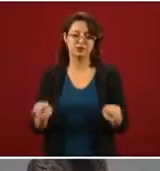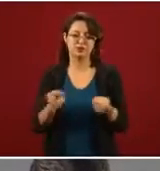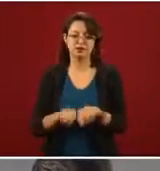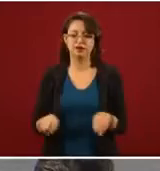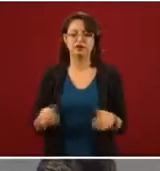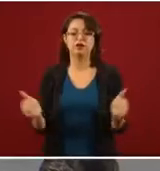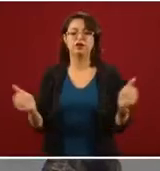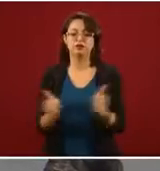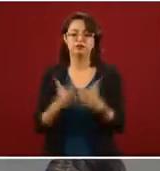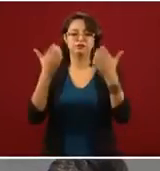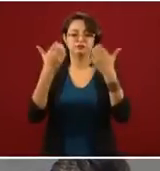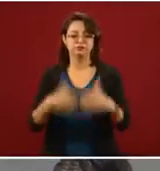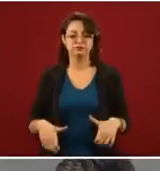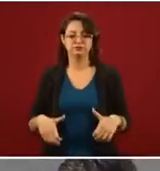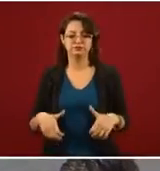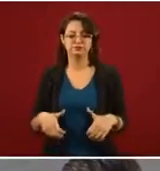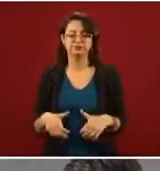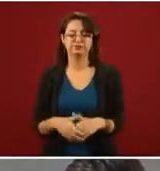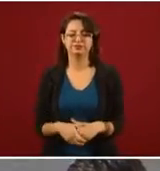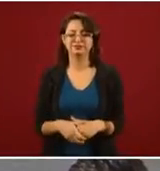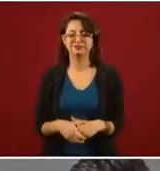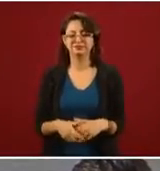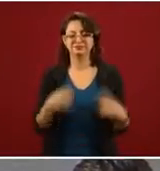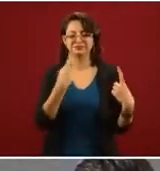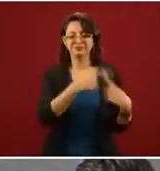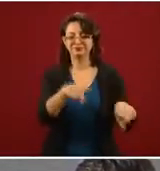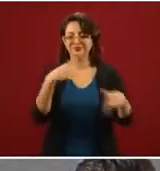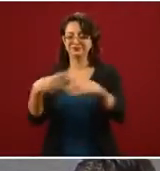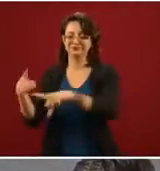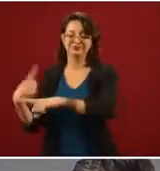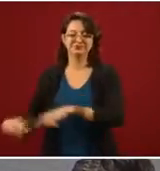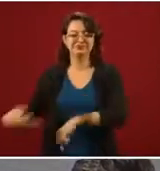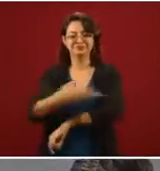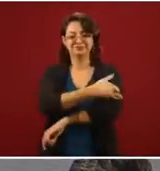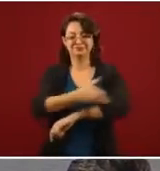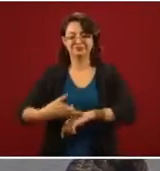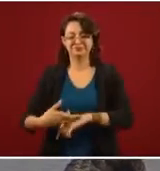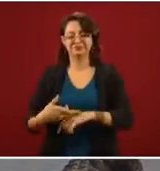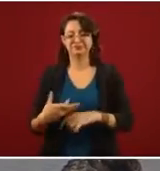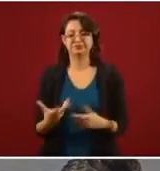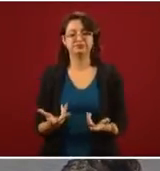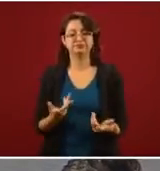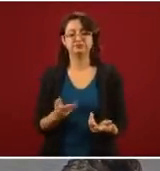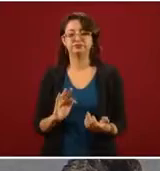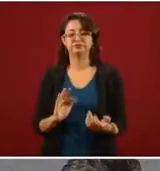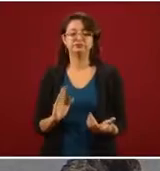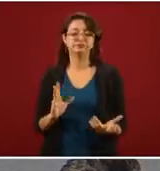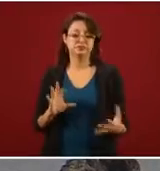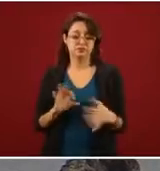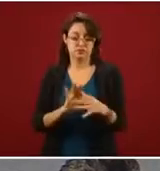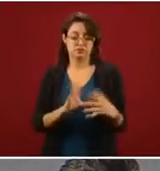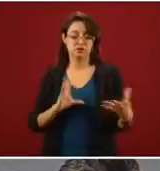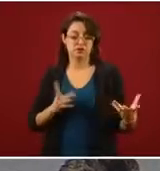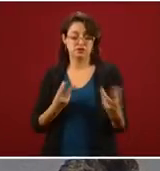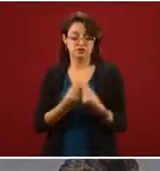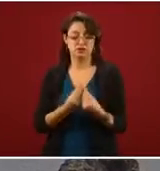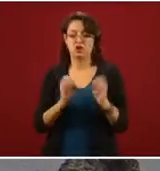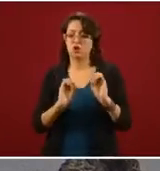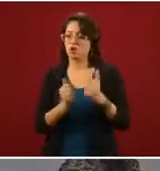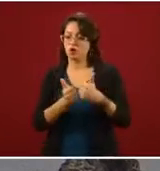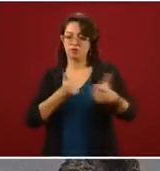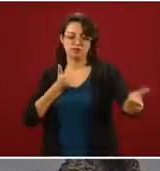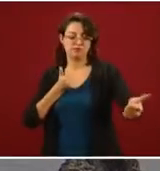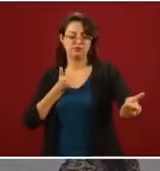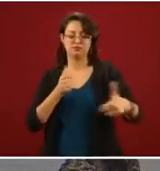concuños y demás miembros de mi familia, cercana o distante.